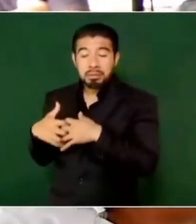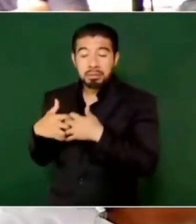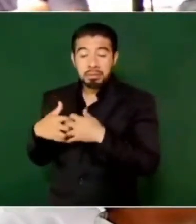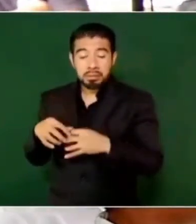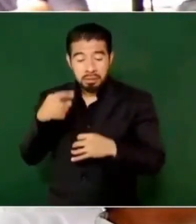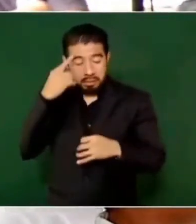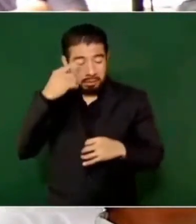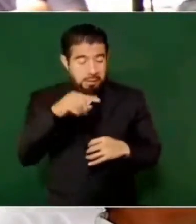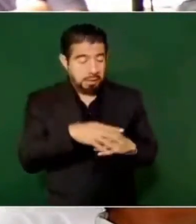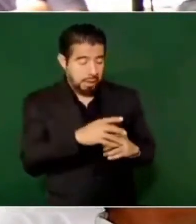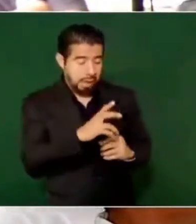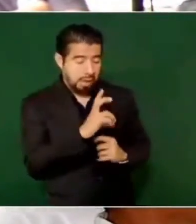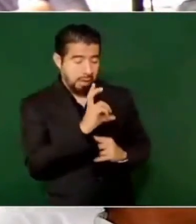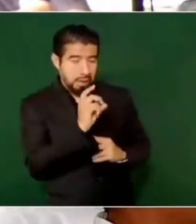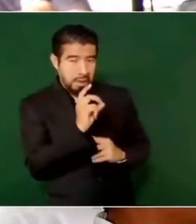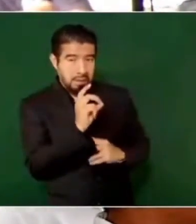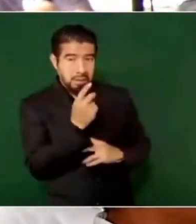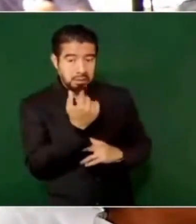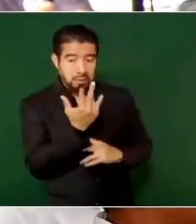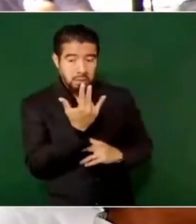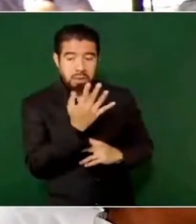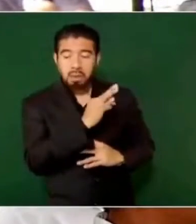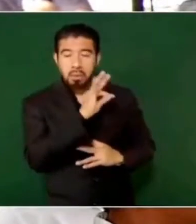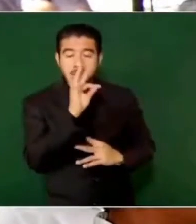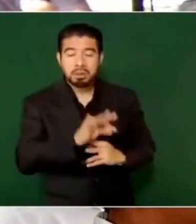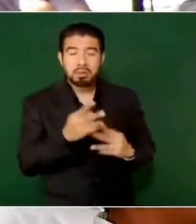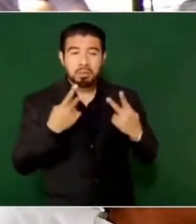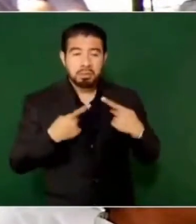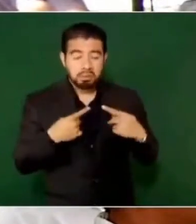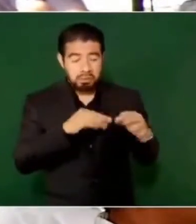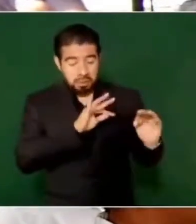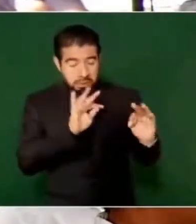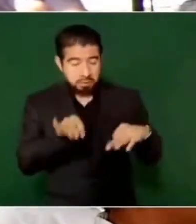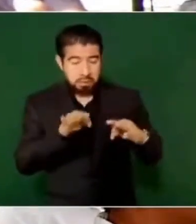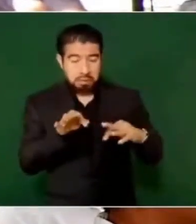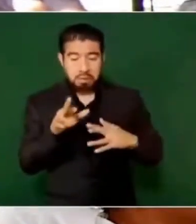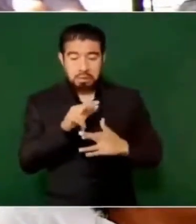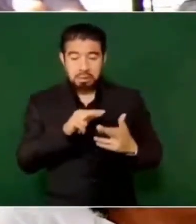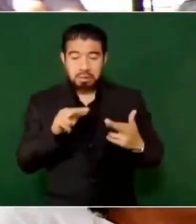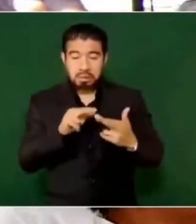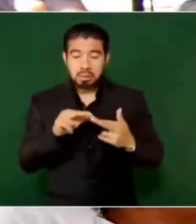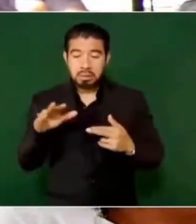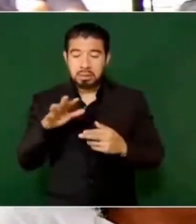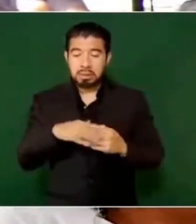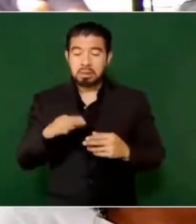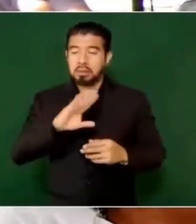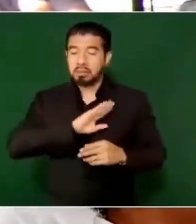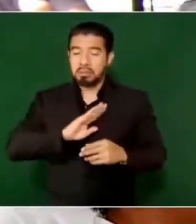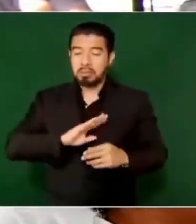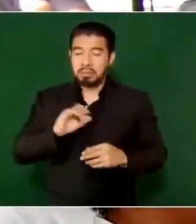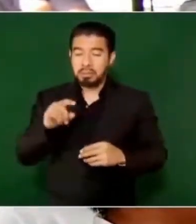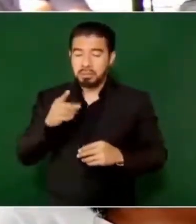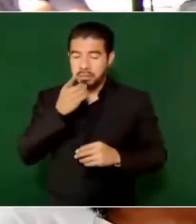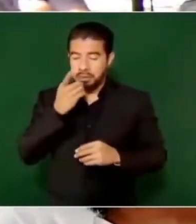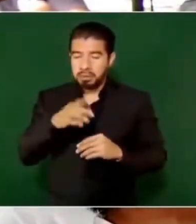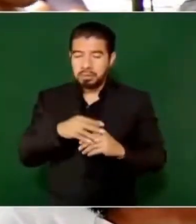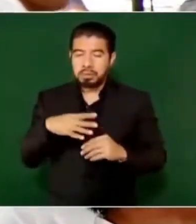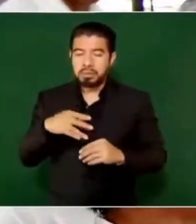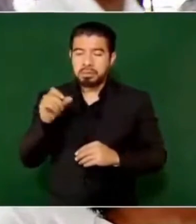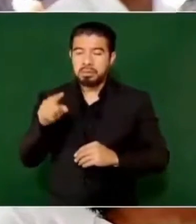el 30 o el 50% del personal de la región, sobre todo los municipios que le estoy